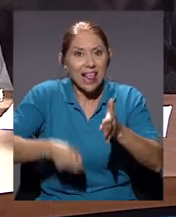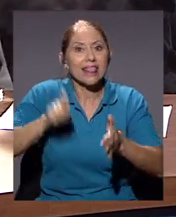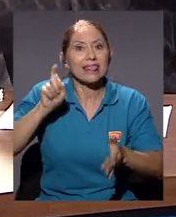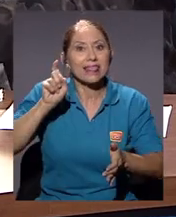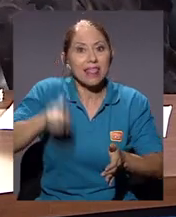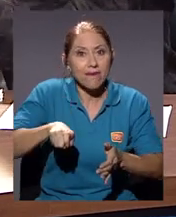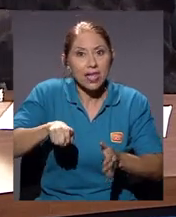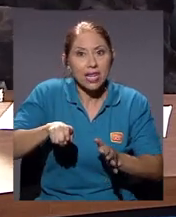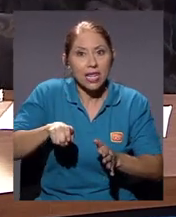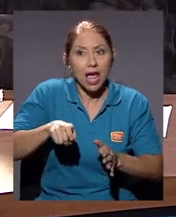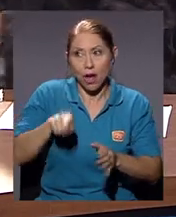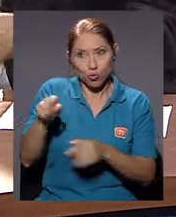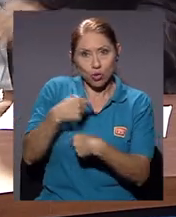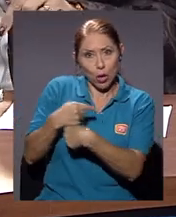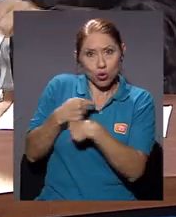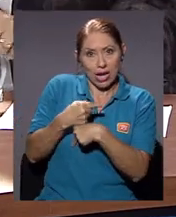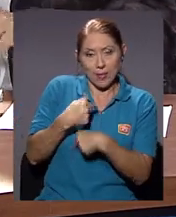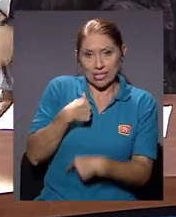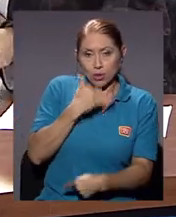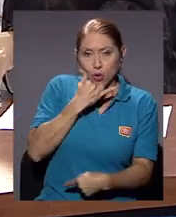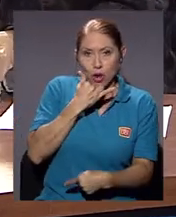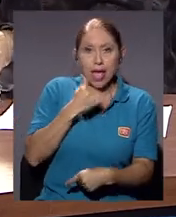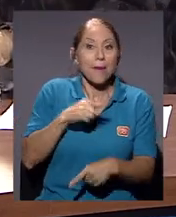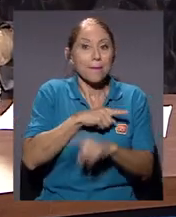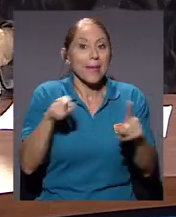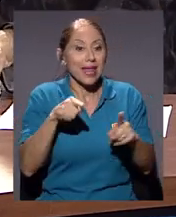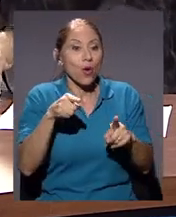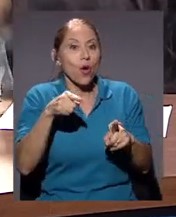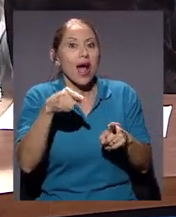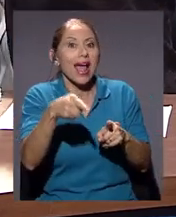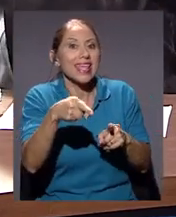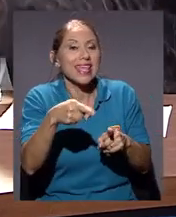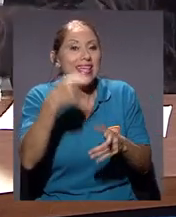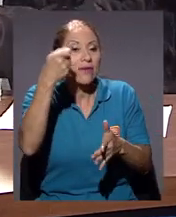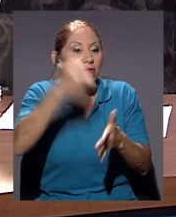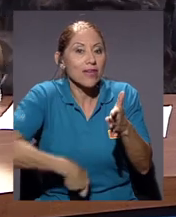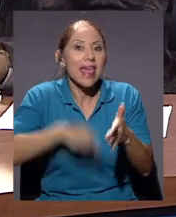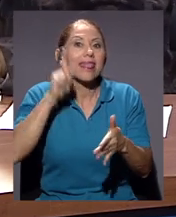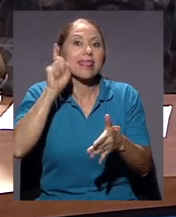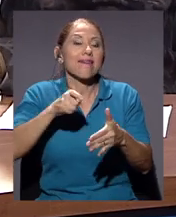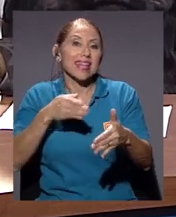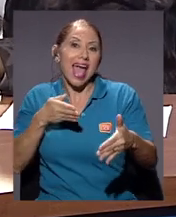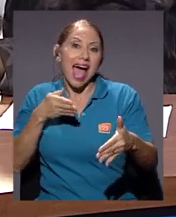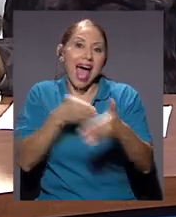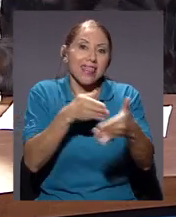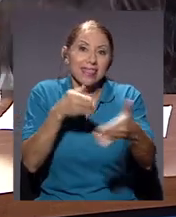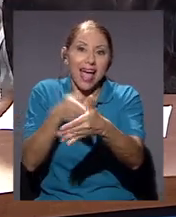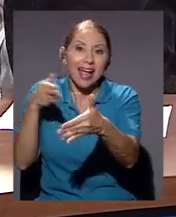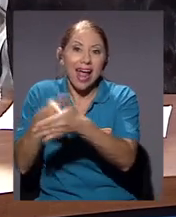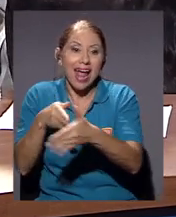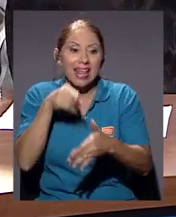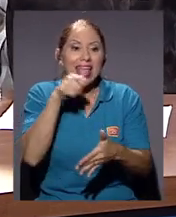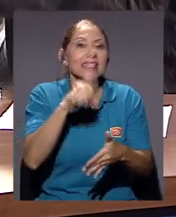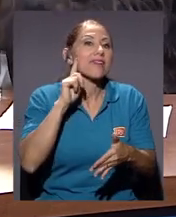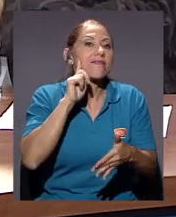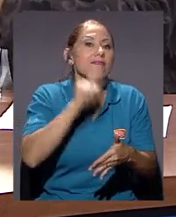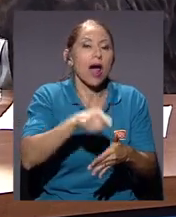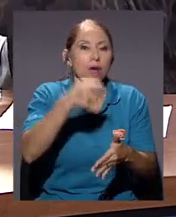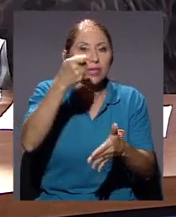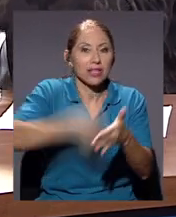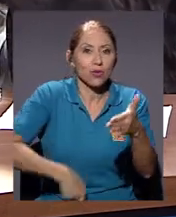estar atacando precisamente ese fraude tributario ese impuesto sobre la renta que no se paga y que es